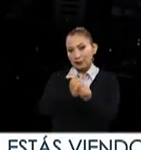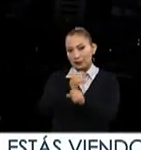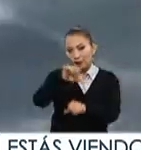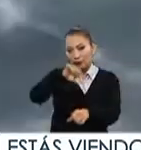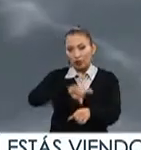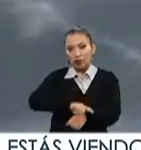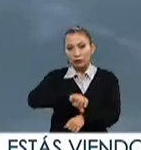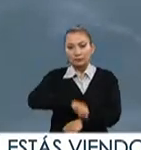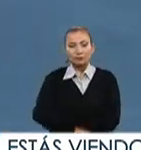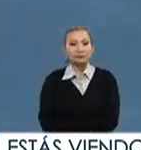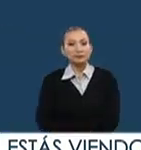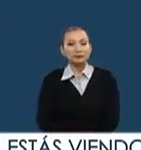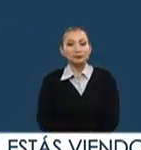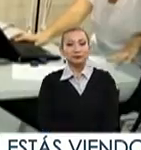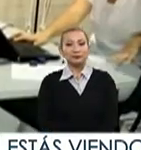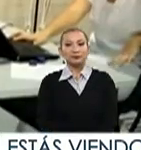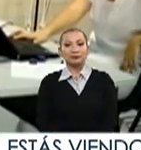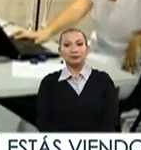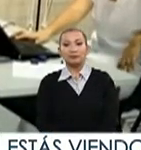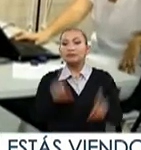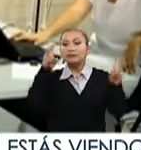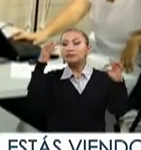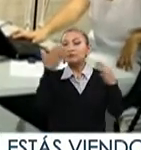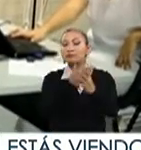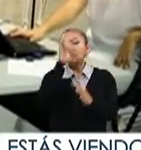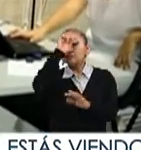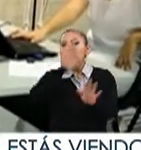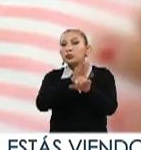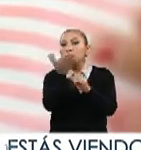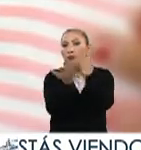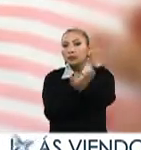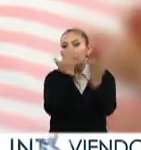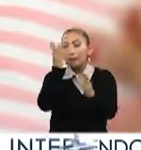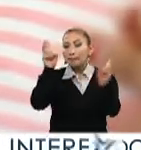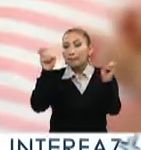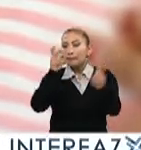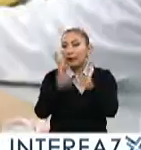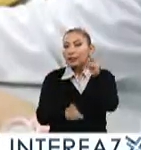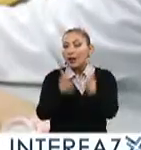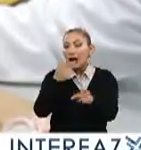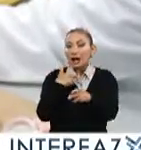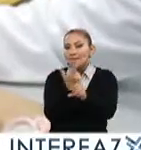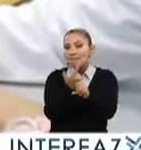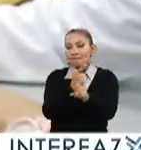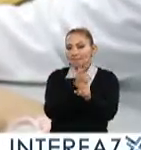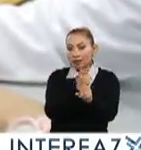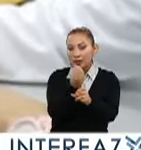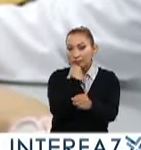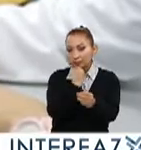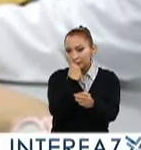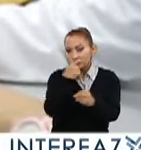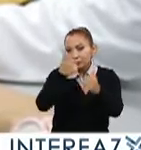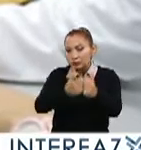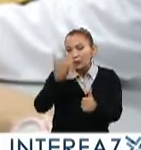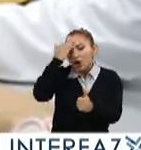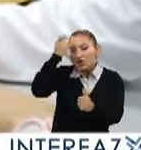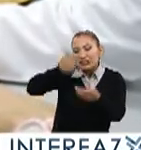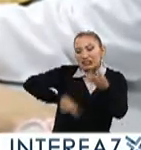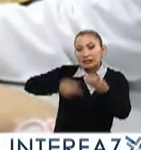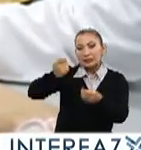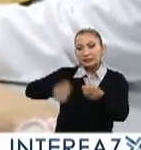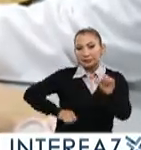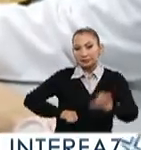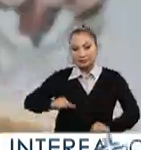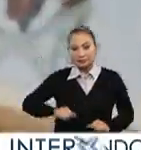reportaje del día. En nuestra sección Orientación Vocacional platicaremos sobre la carrera de nutrición. Quédate a conocer todos